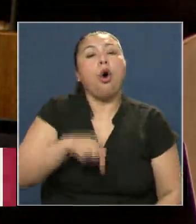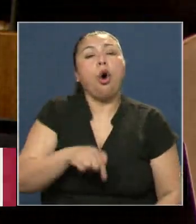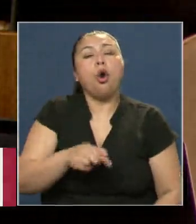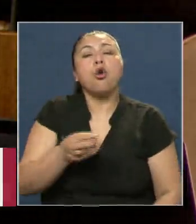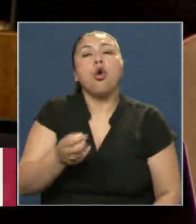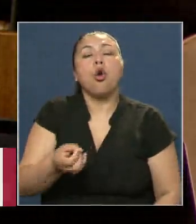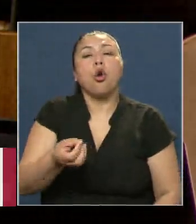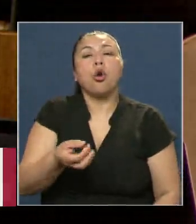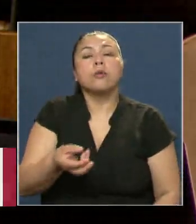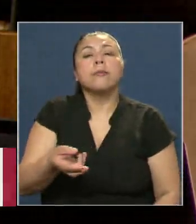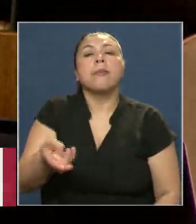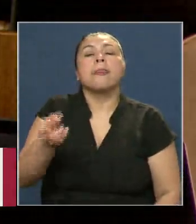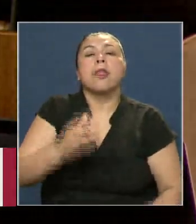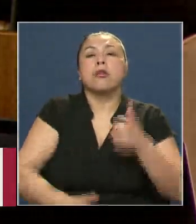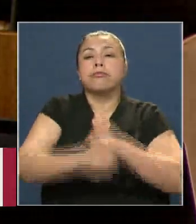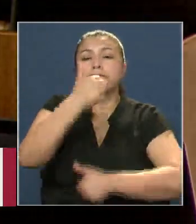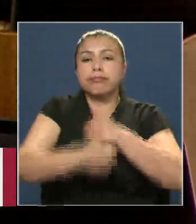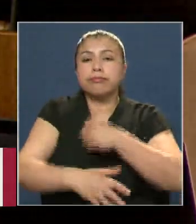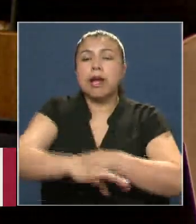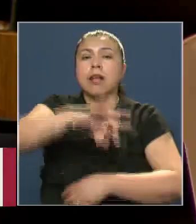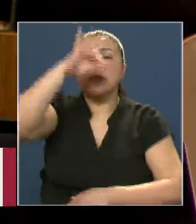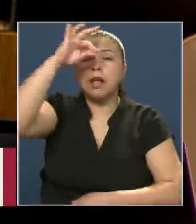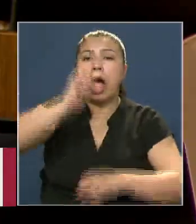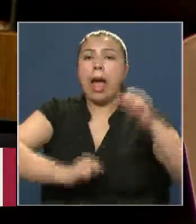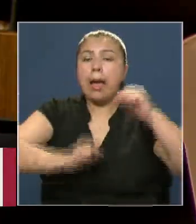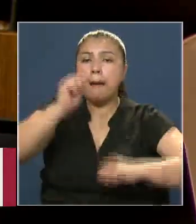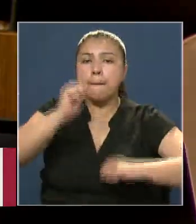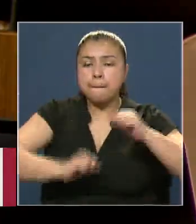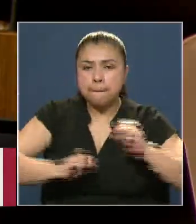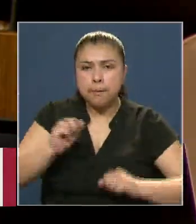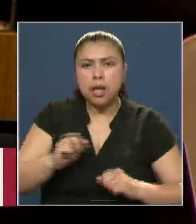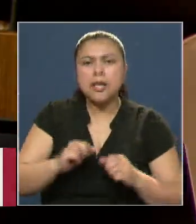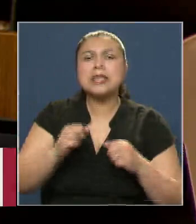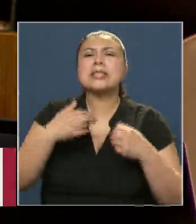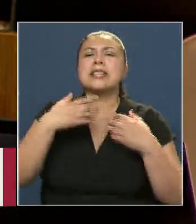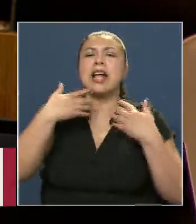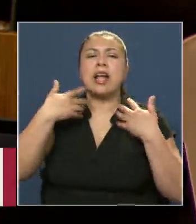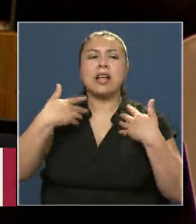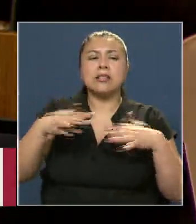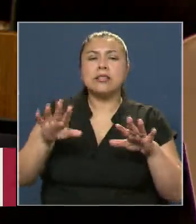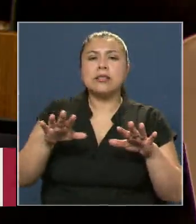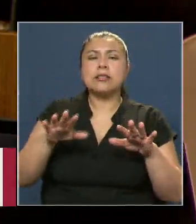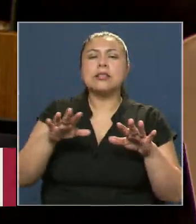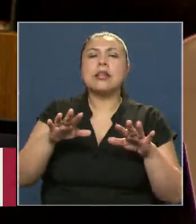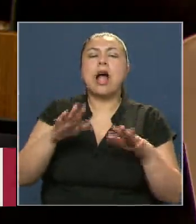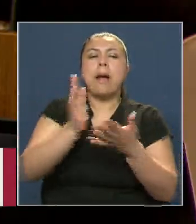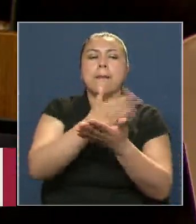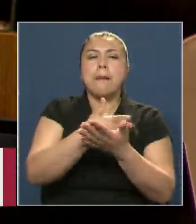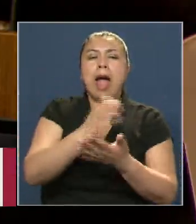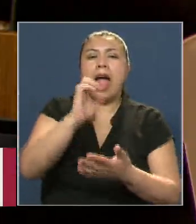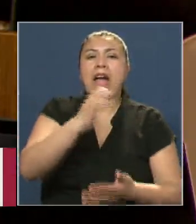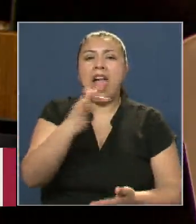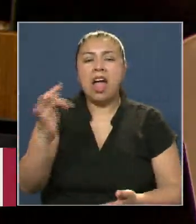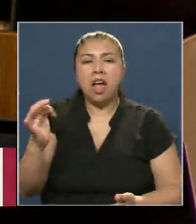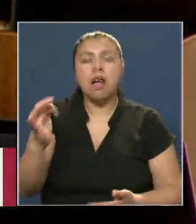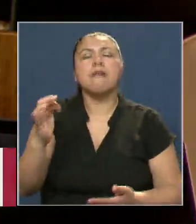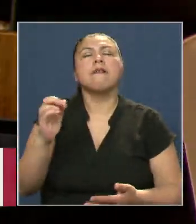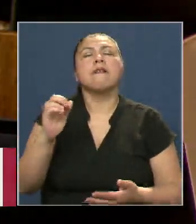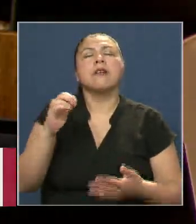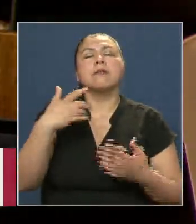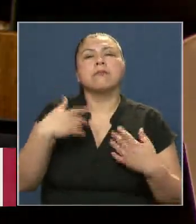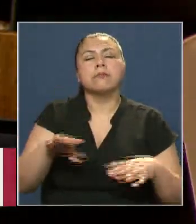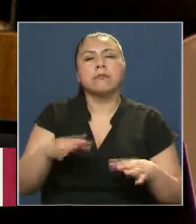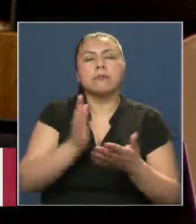nuevamente concesionar y licitar a privados este servicio, desdiciéndose del propio plan maestro de EFE vigente actualmente,